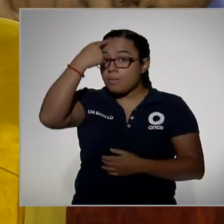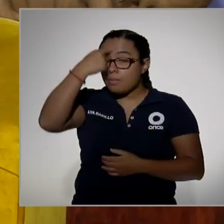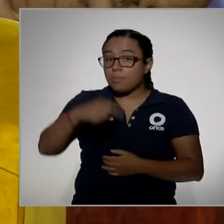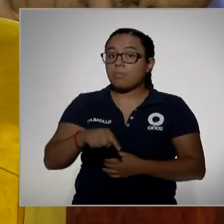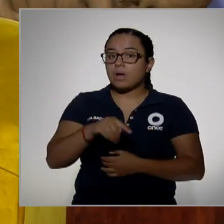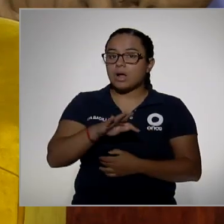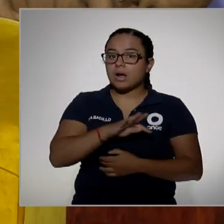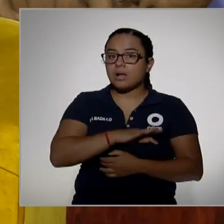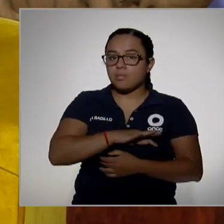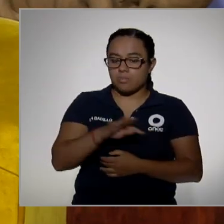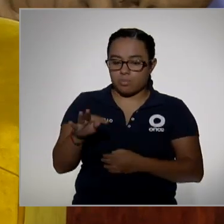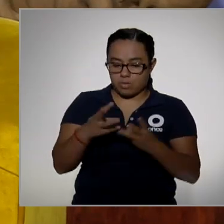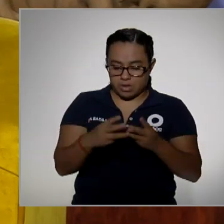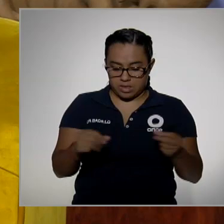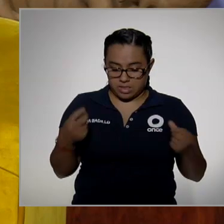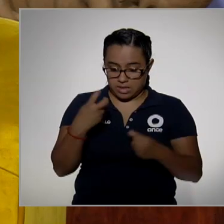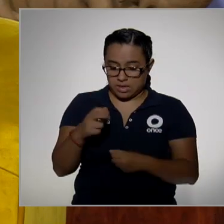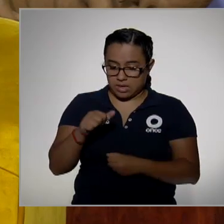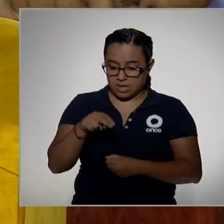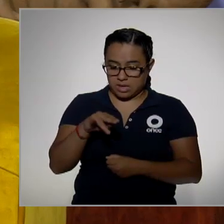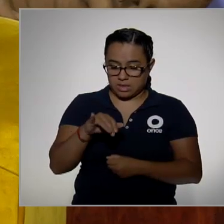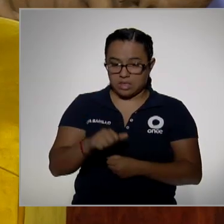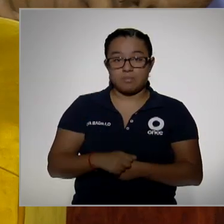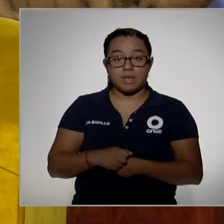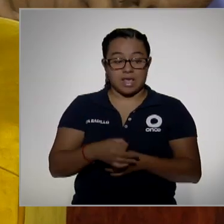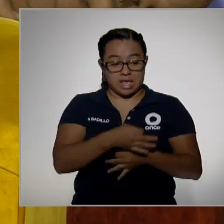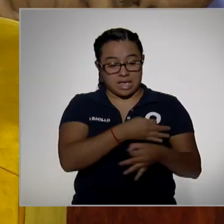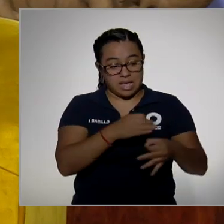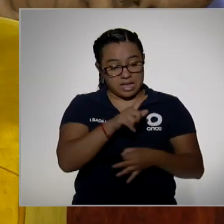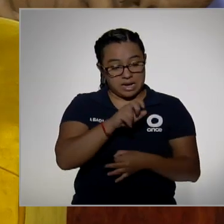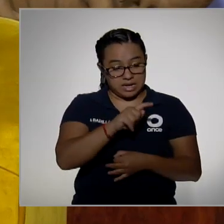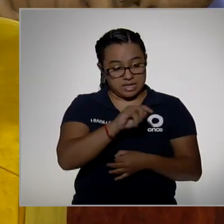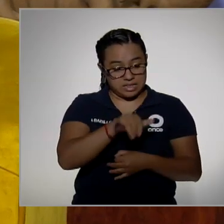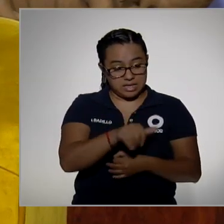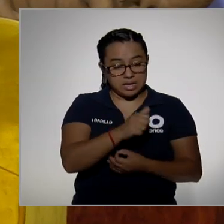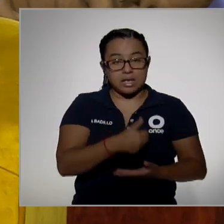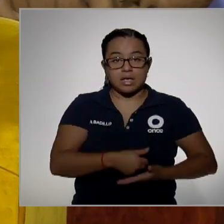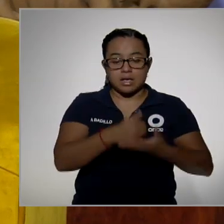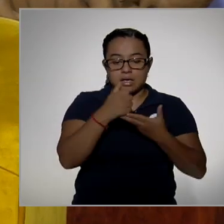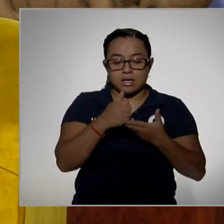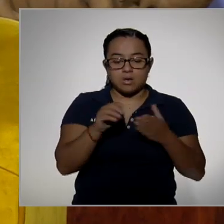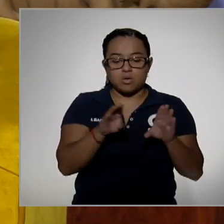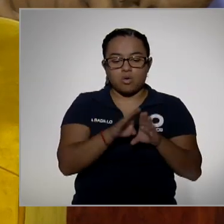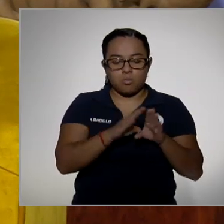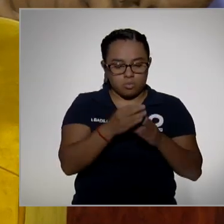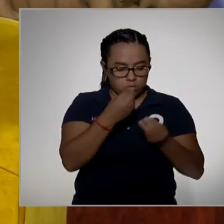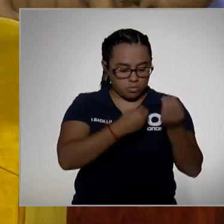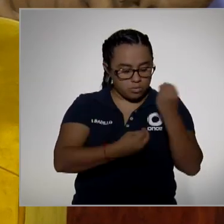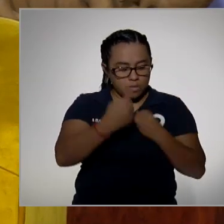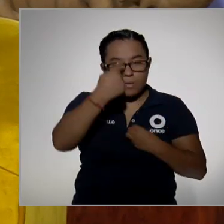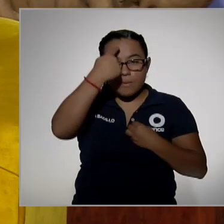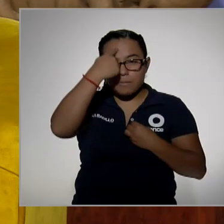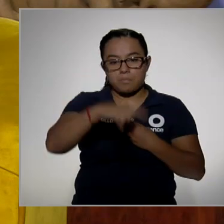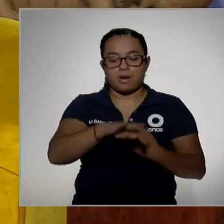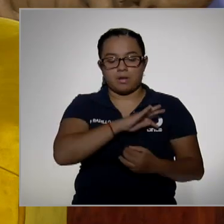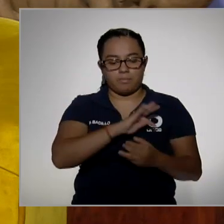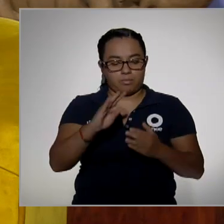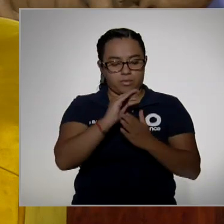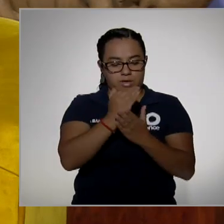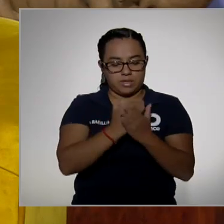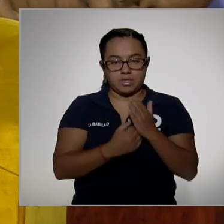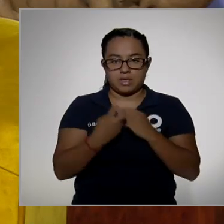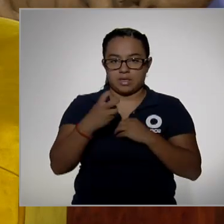para remediar la anemia y si las lentejas les ayudan como como alimento para poder disminuir la